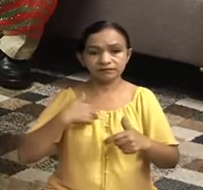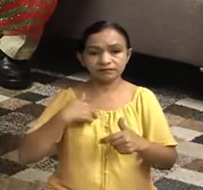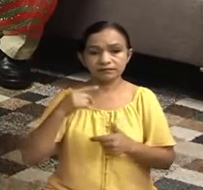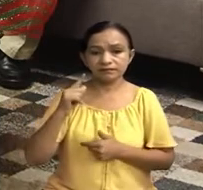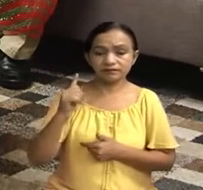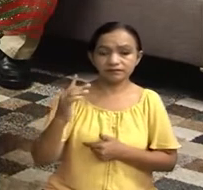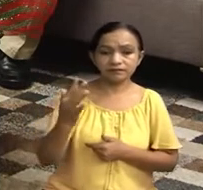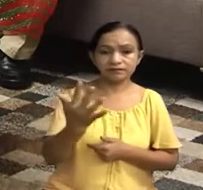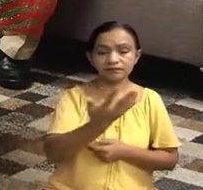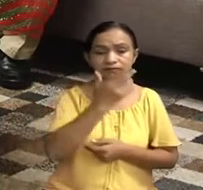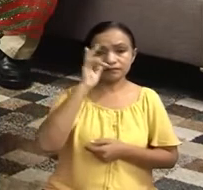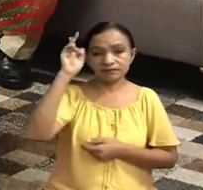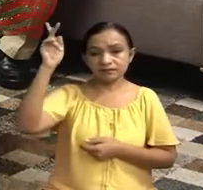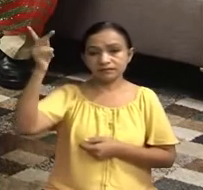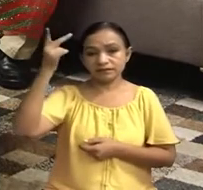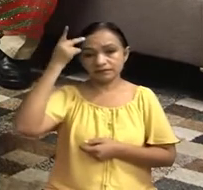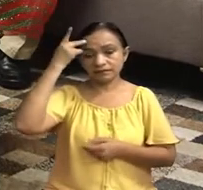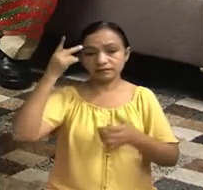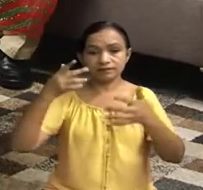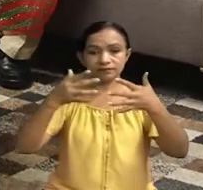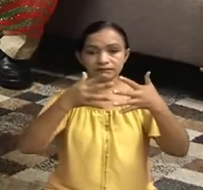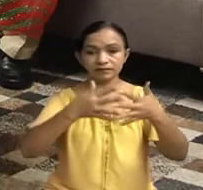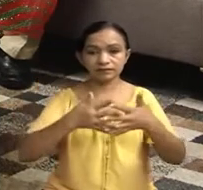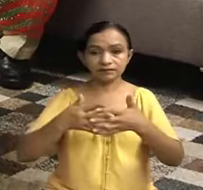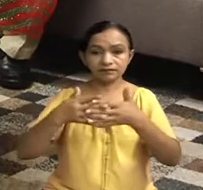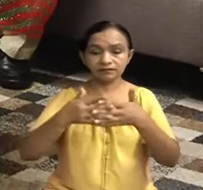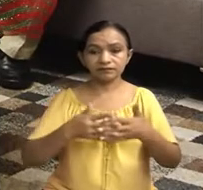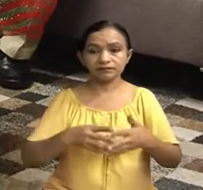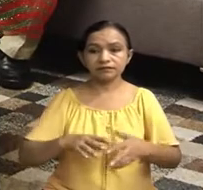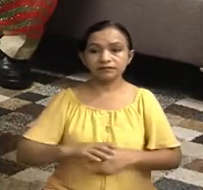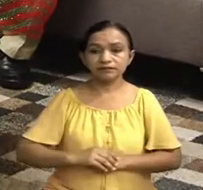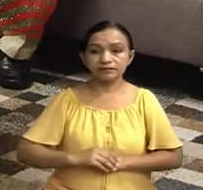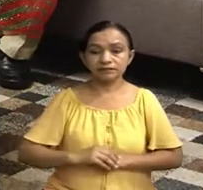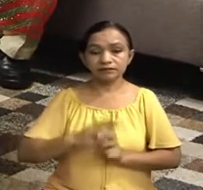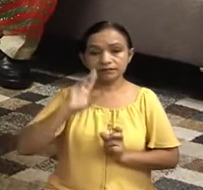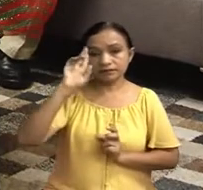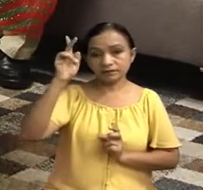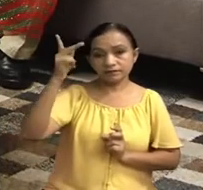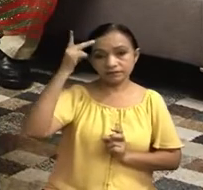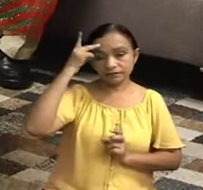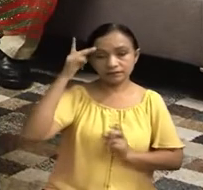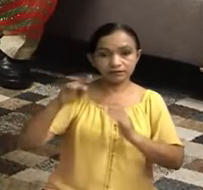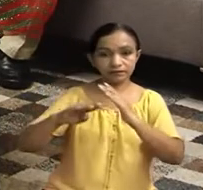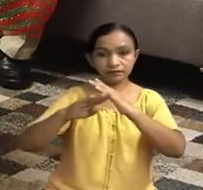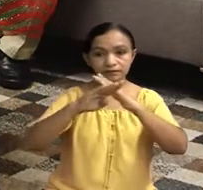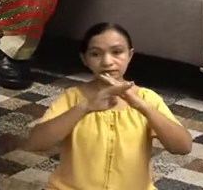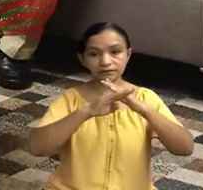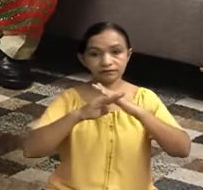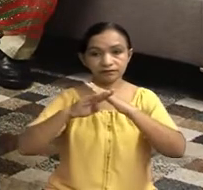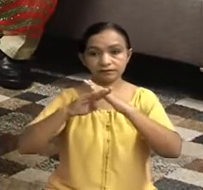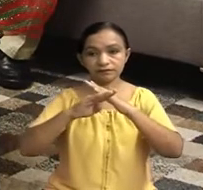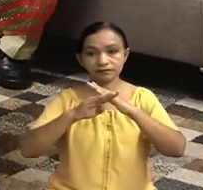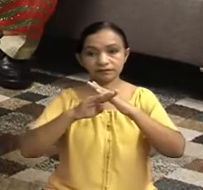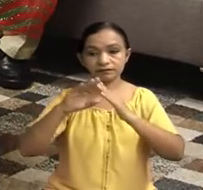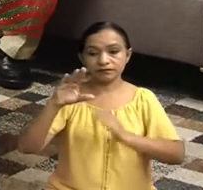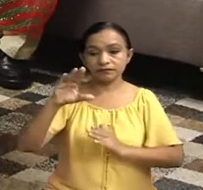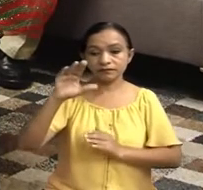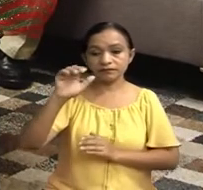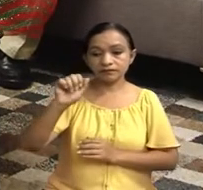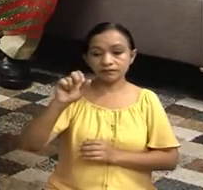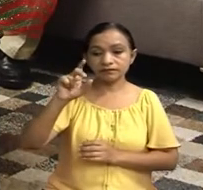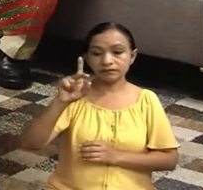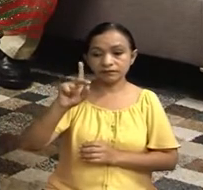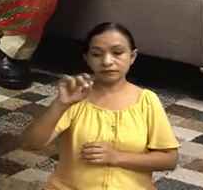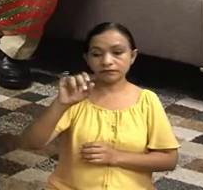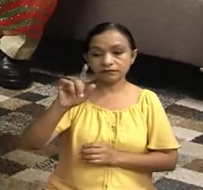de la política estadounidense. Sí, la política de bloqueo, una política del capitalismo salvaje que